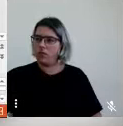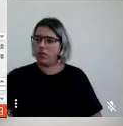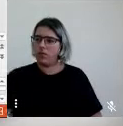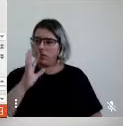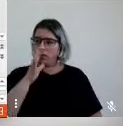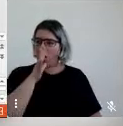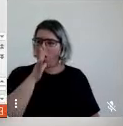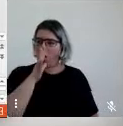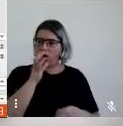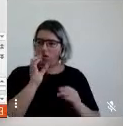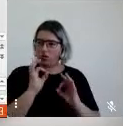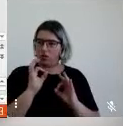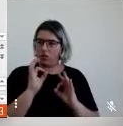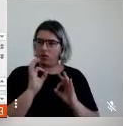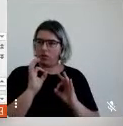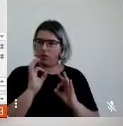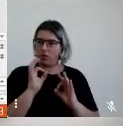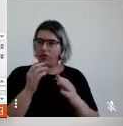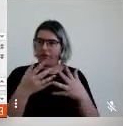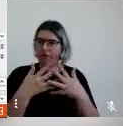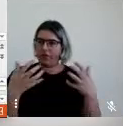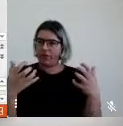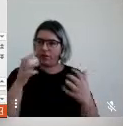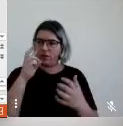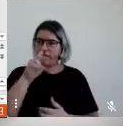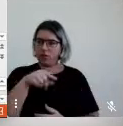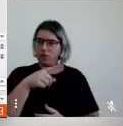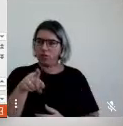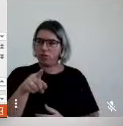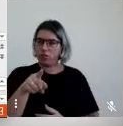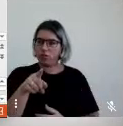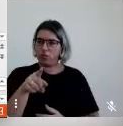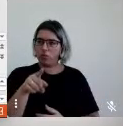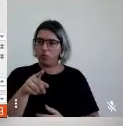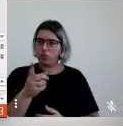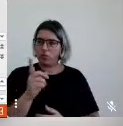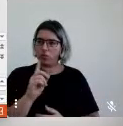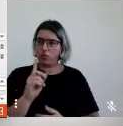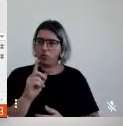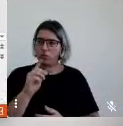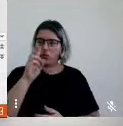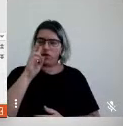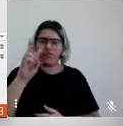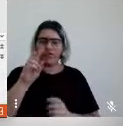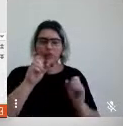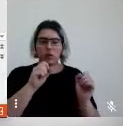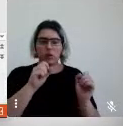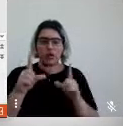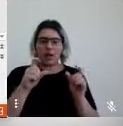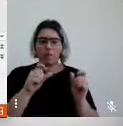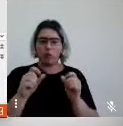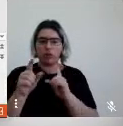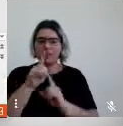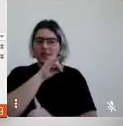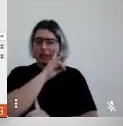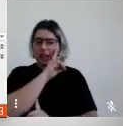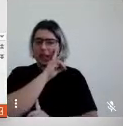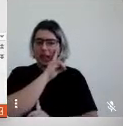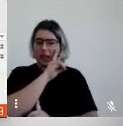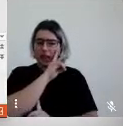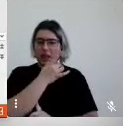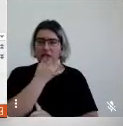siguiente. ¿Se ve la frase? No. Sí, pero vemos también las diapositivas que tienes a la izquierda. Igual podrías Sí. ponerlo en